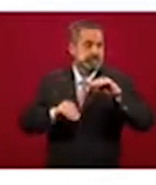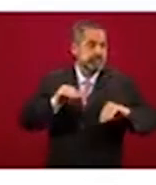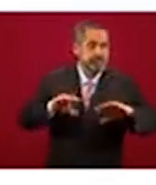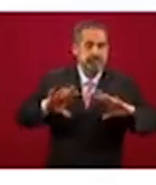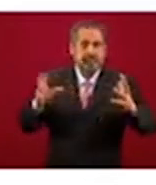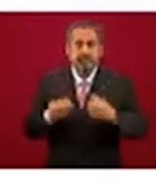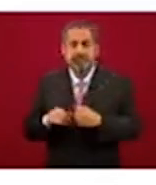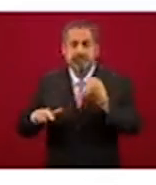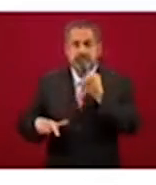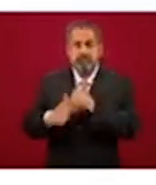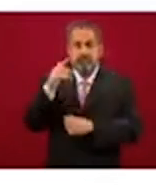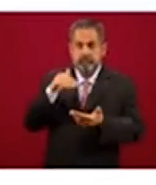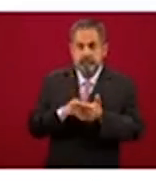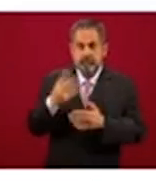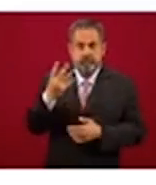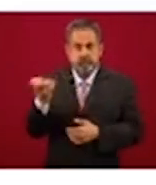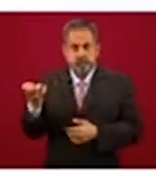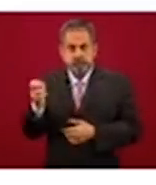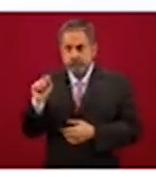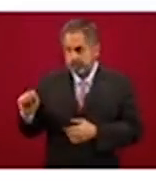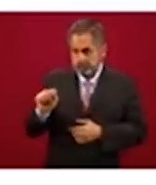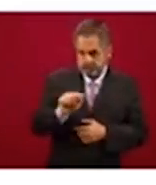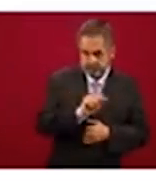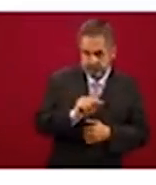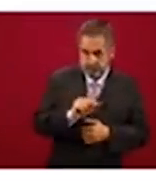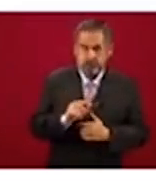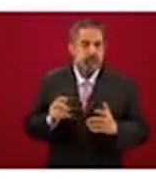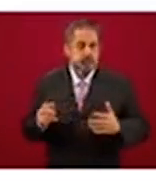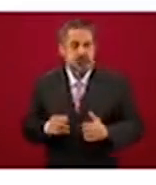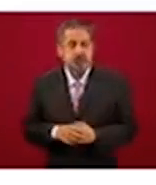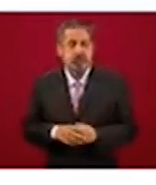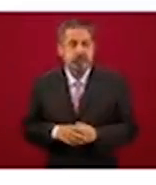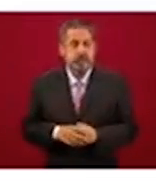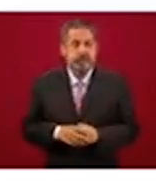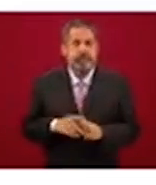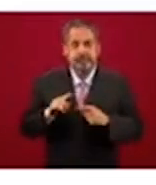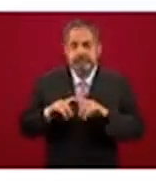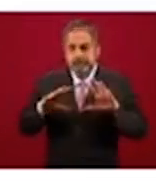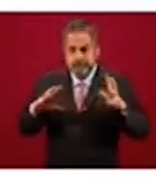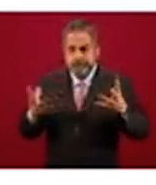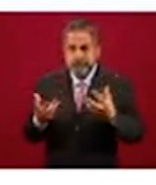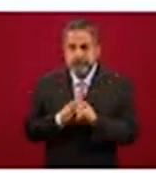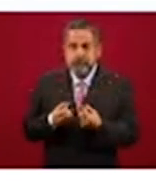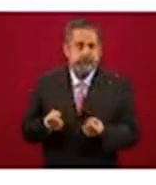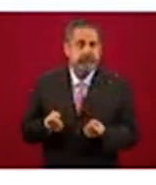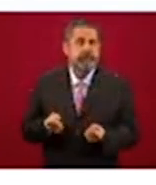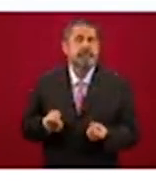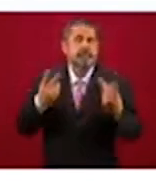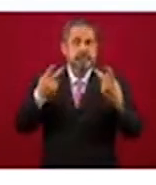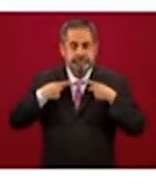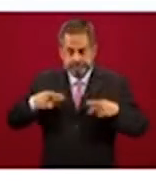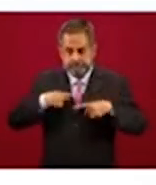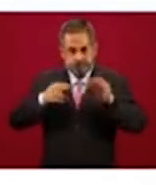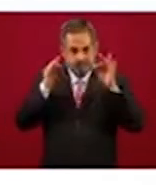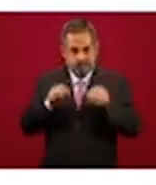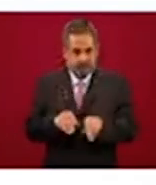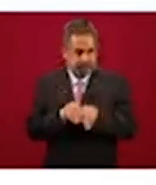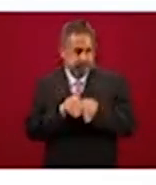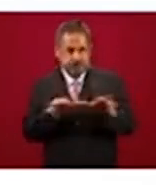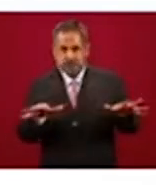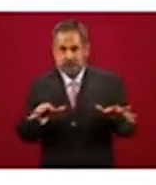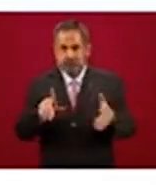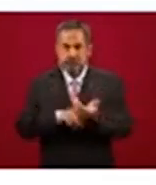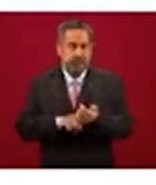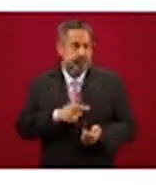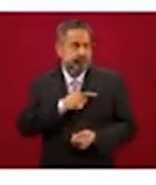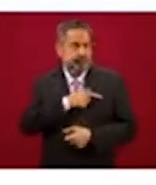12.400 en en ambos de manera que el total de efectivos desplegados son